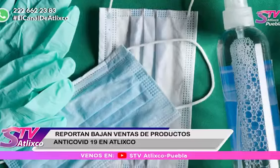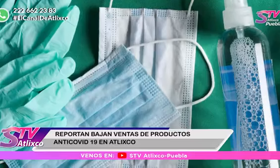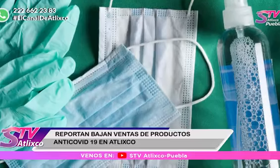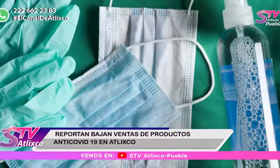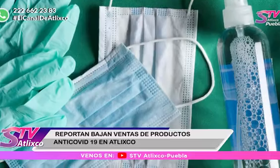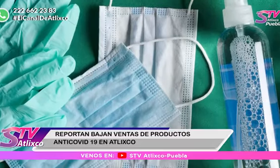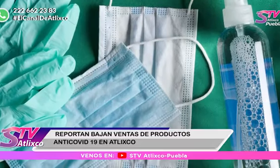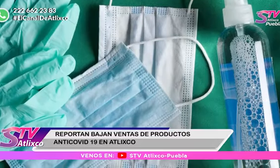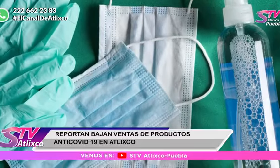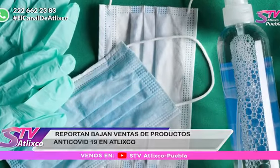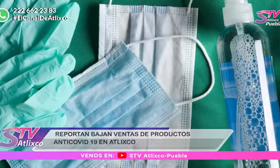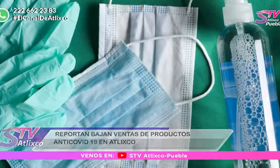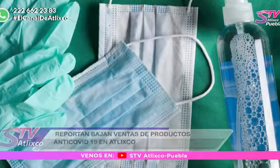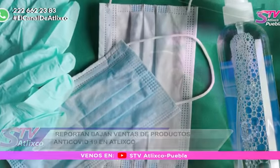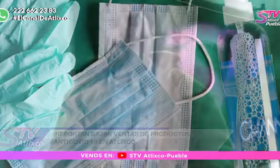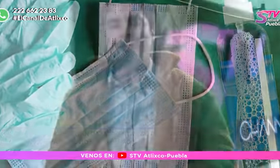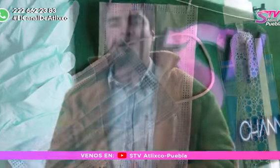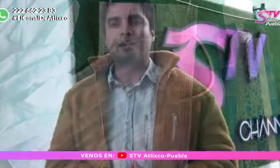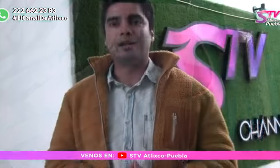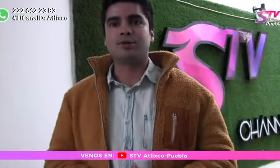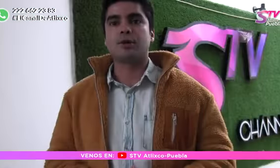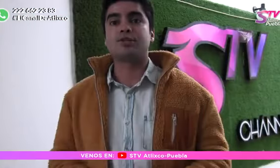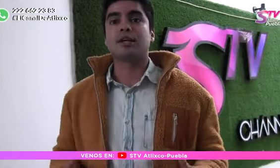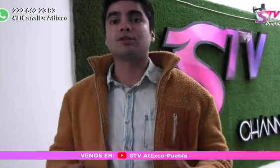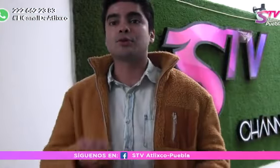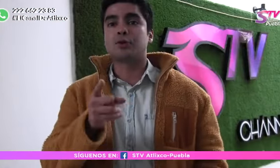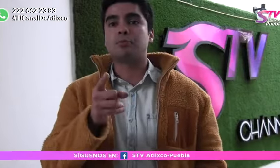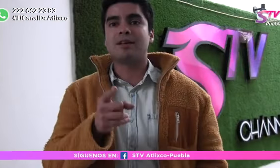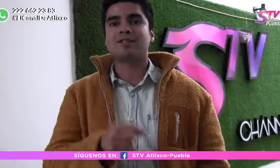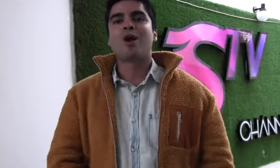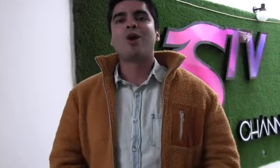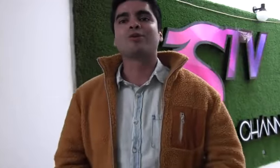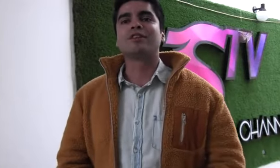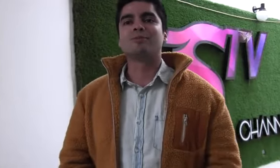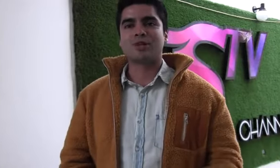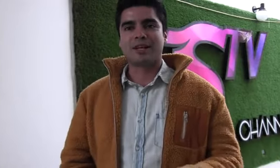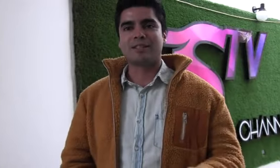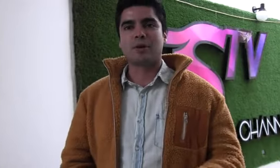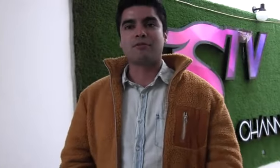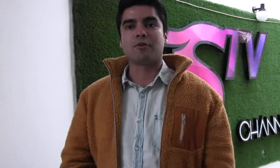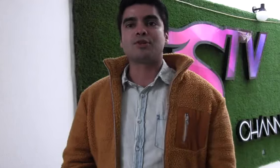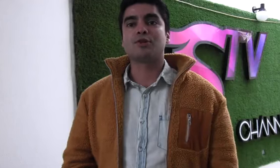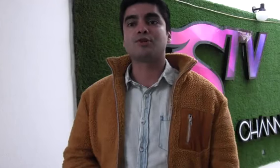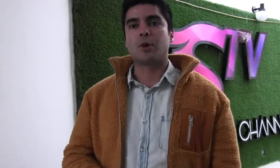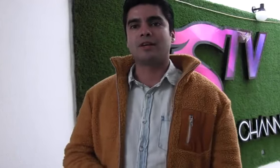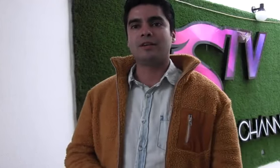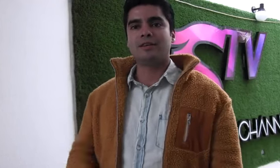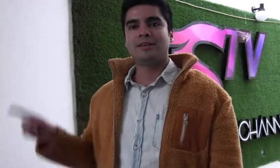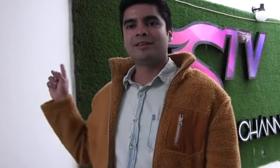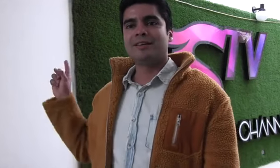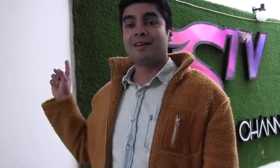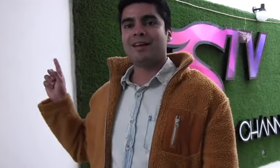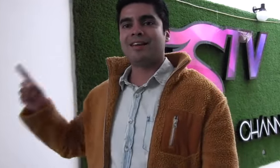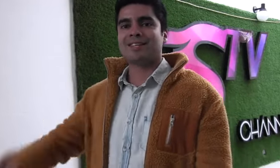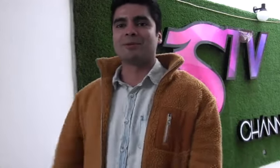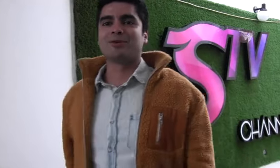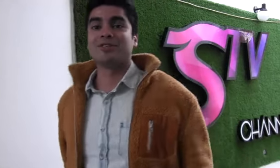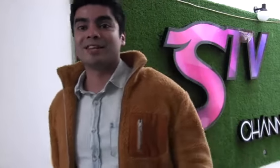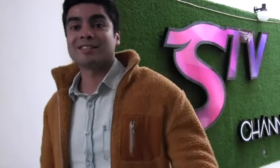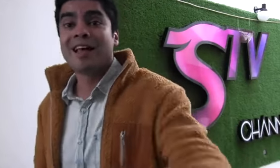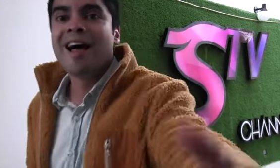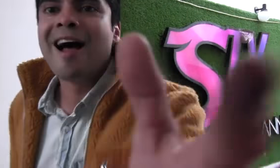ventas de los productos anti-COVID-19 aquí en Atlixco. Así que todo esto y más lo tendremos en esta hora de información, solo aquí